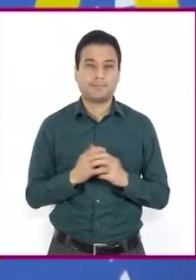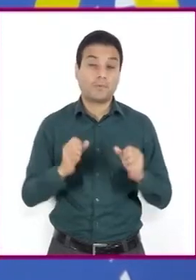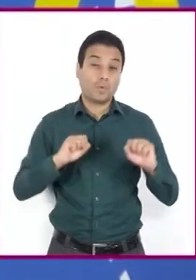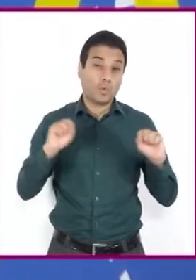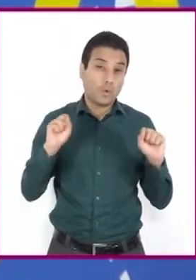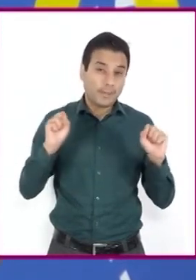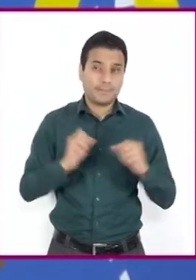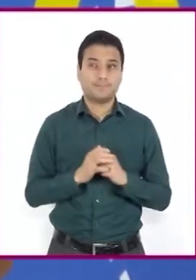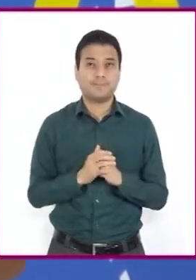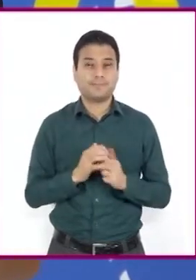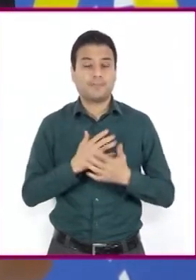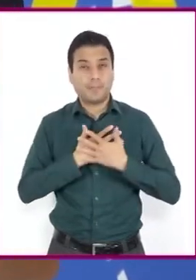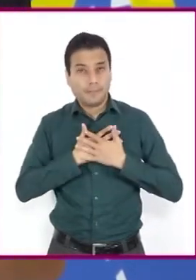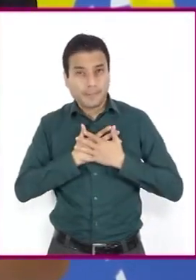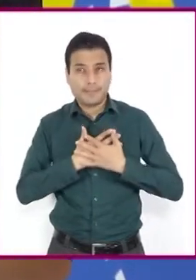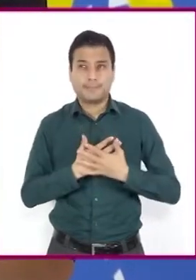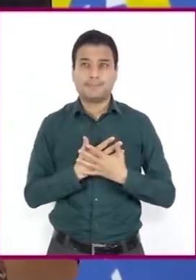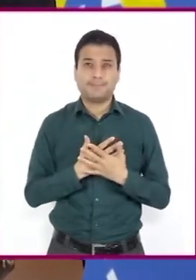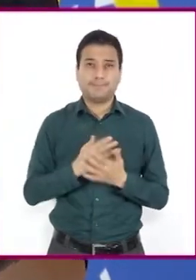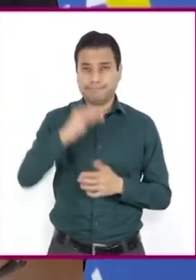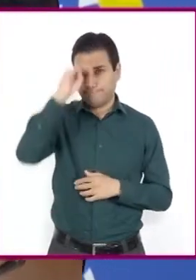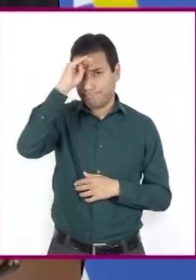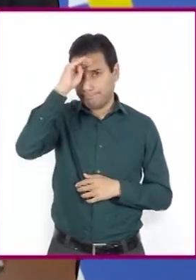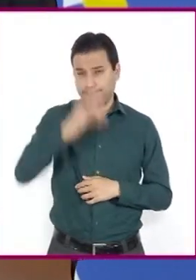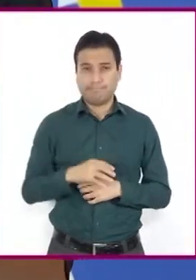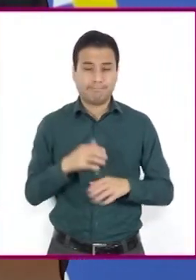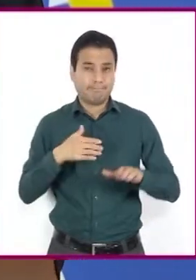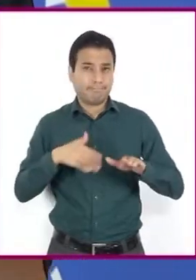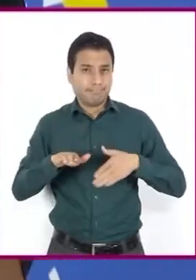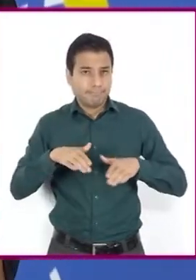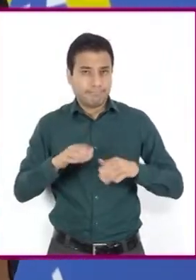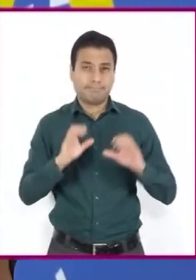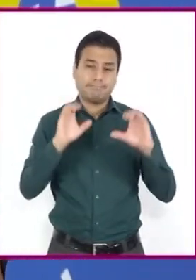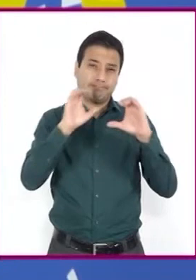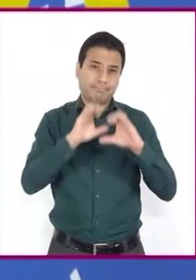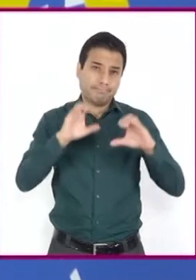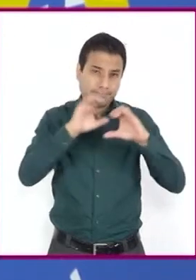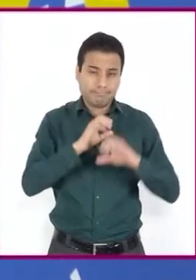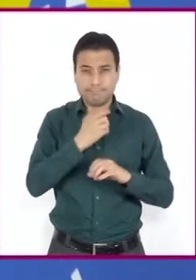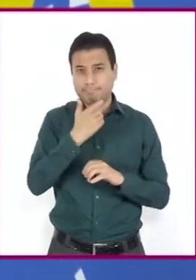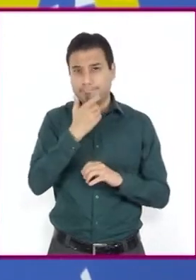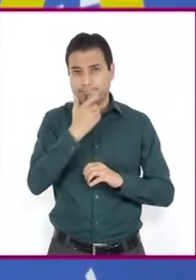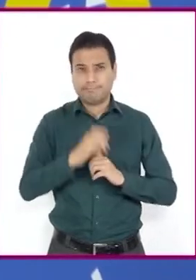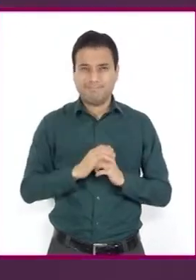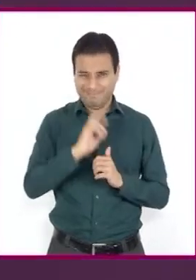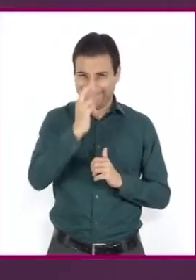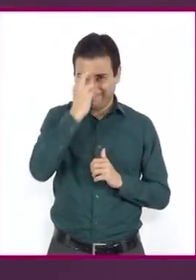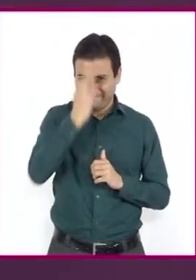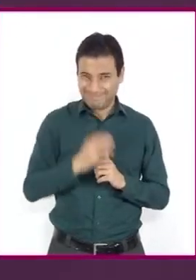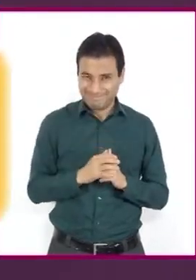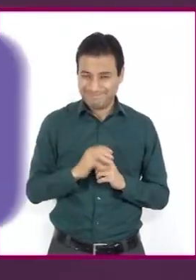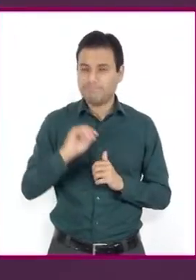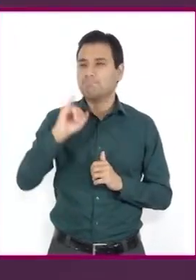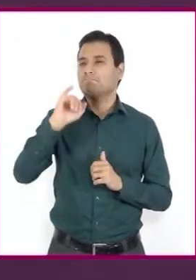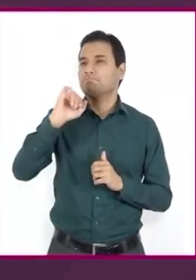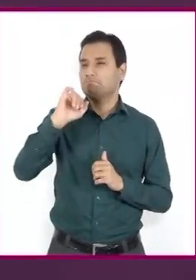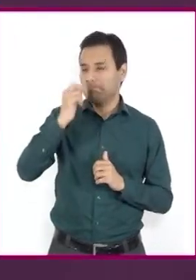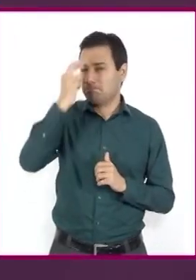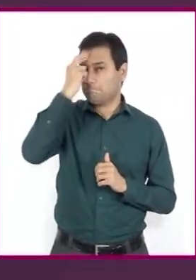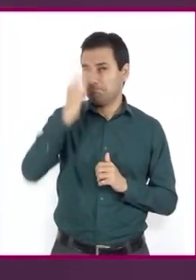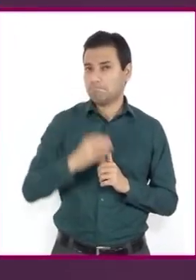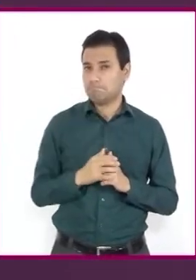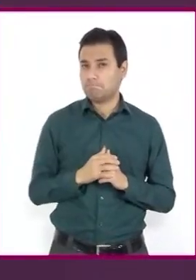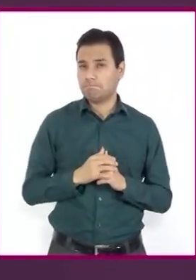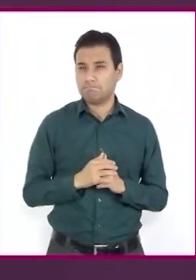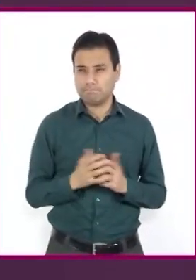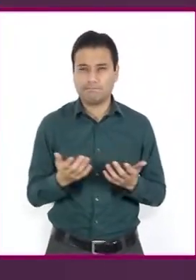correr, amar, pensar, caminar, cantar o reír. ¿Recuerdas eso, Enrique? Sí, lo recuerdo muy bien,